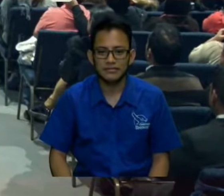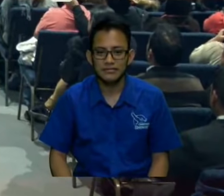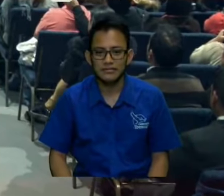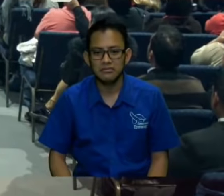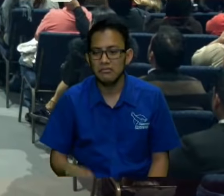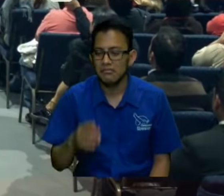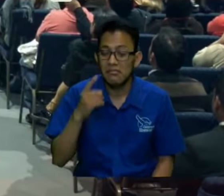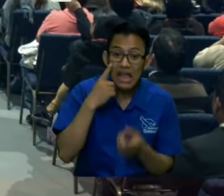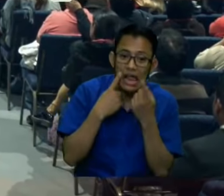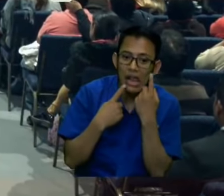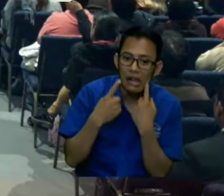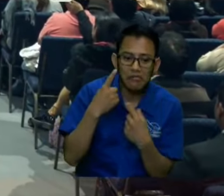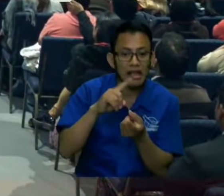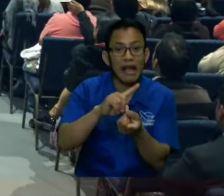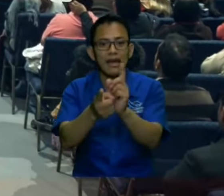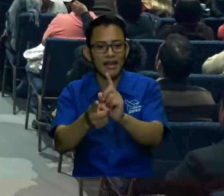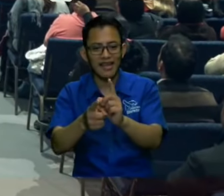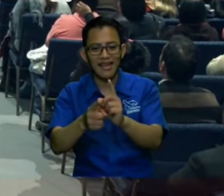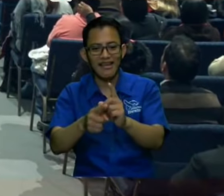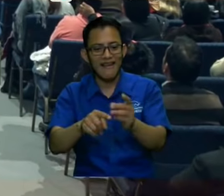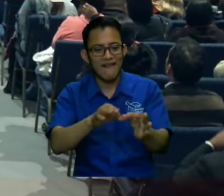fuentes de agua.